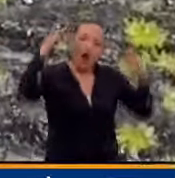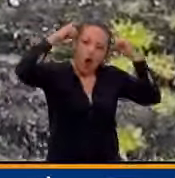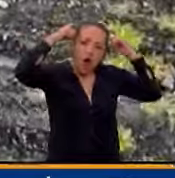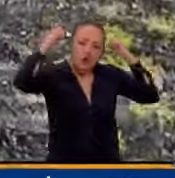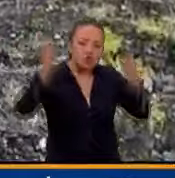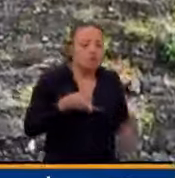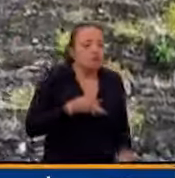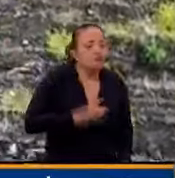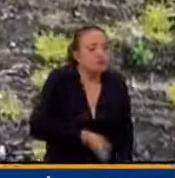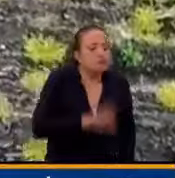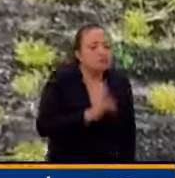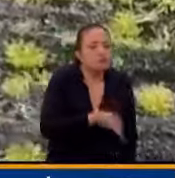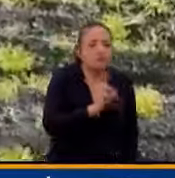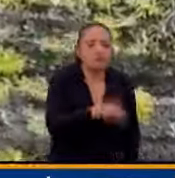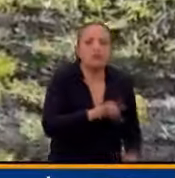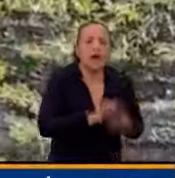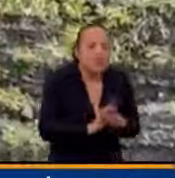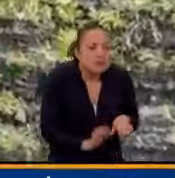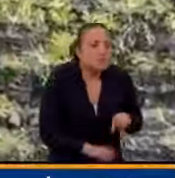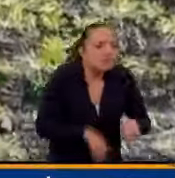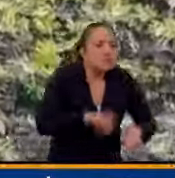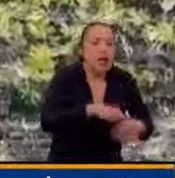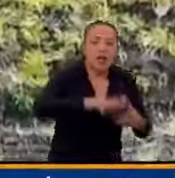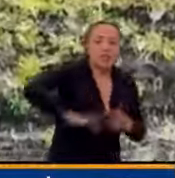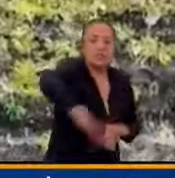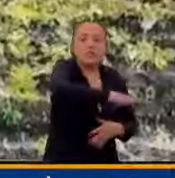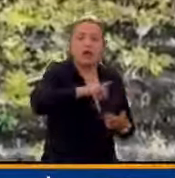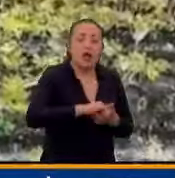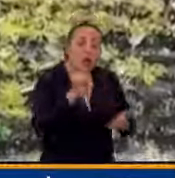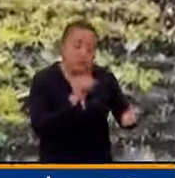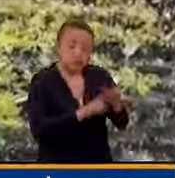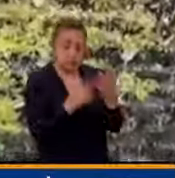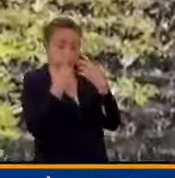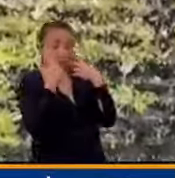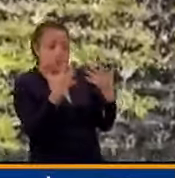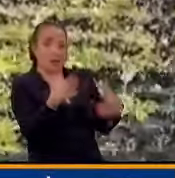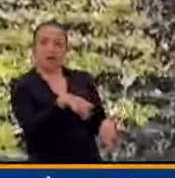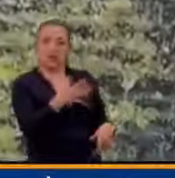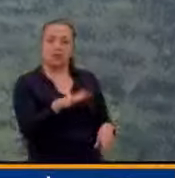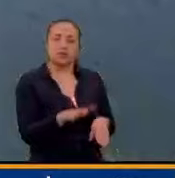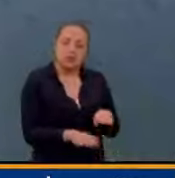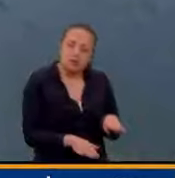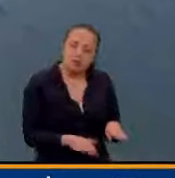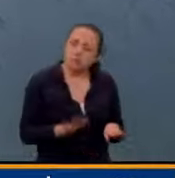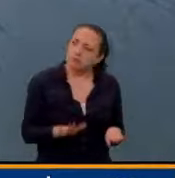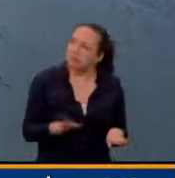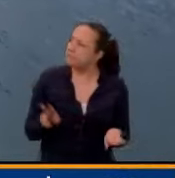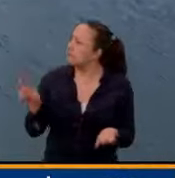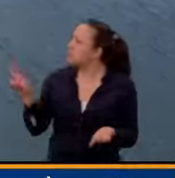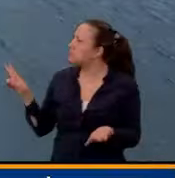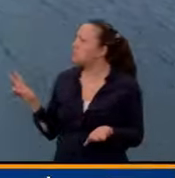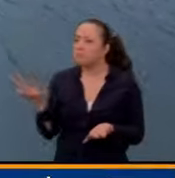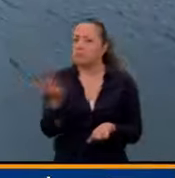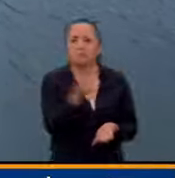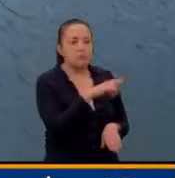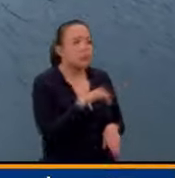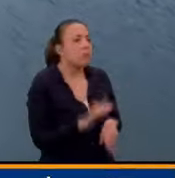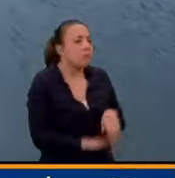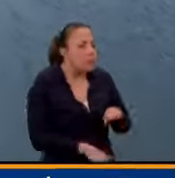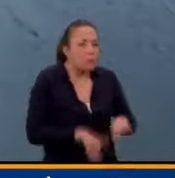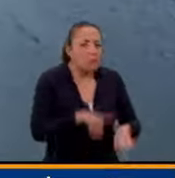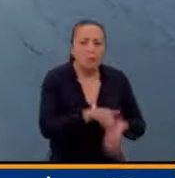de Chingaza. El majestuoso animal camina lento y cada cierta distancia se detiene observando a su alrededor. De un momento a otro, el